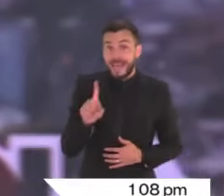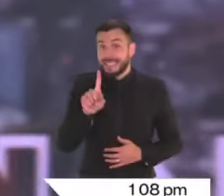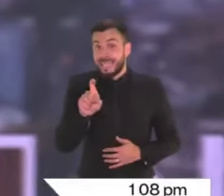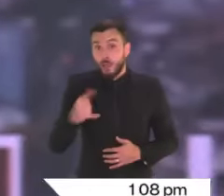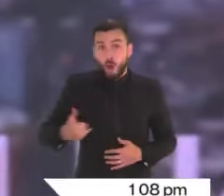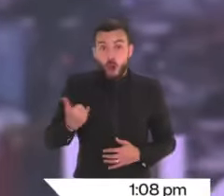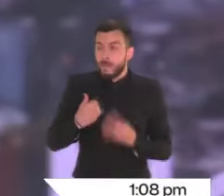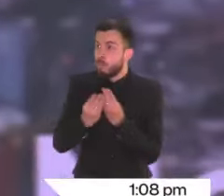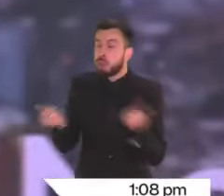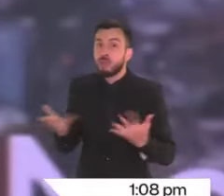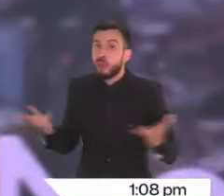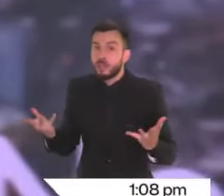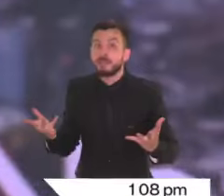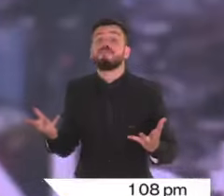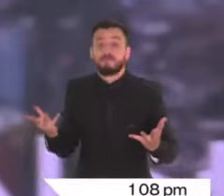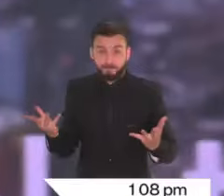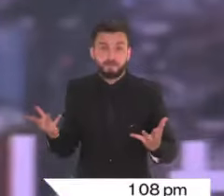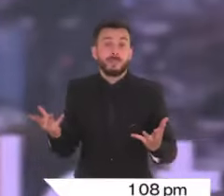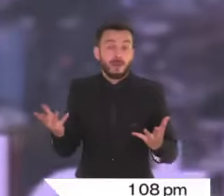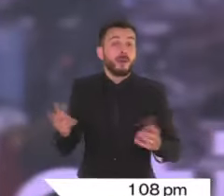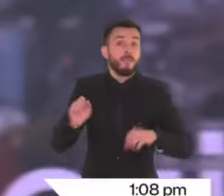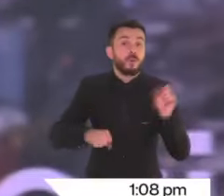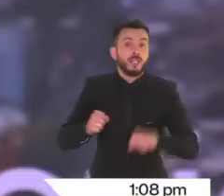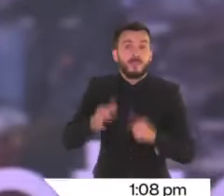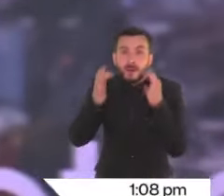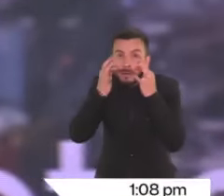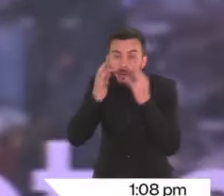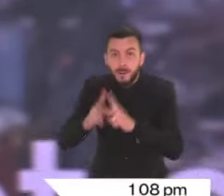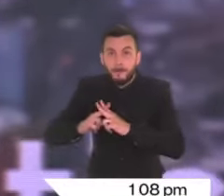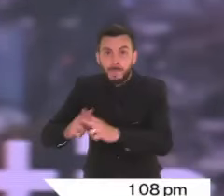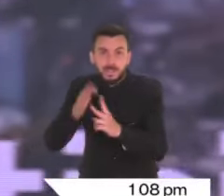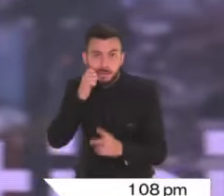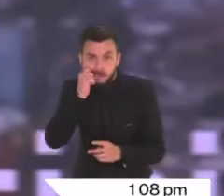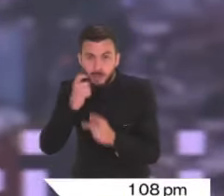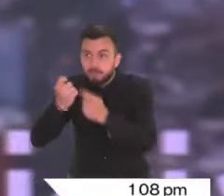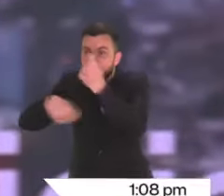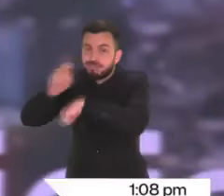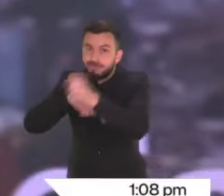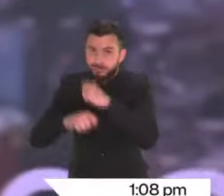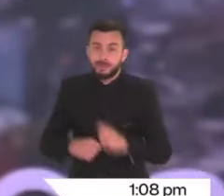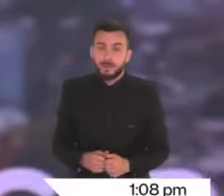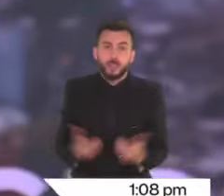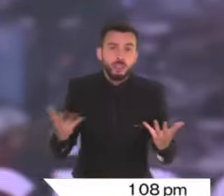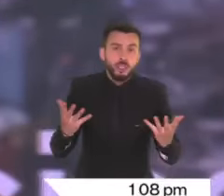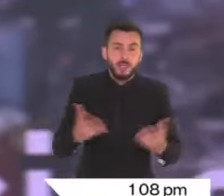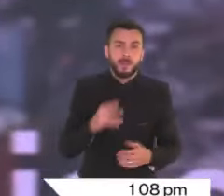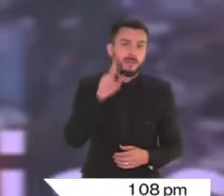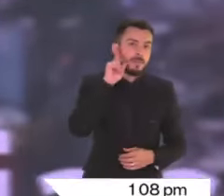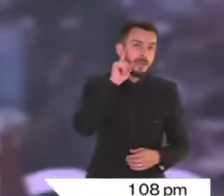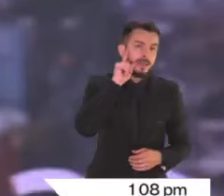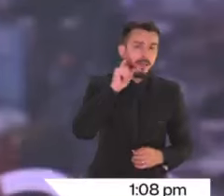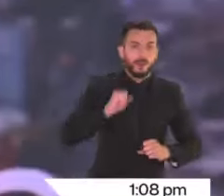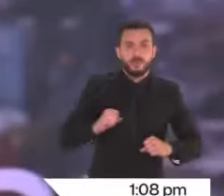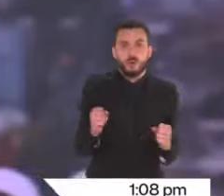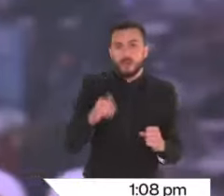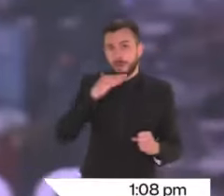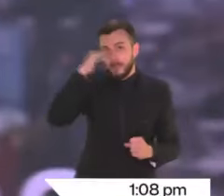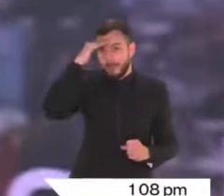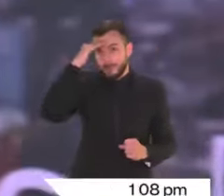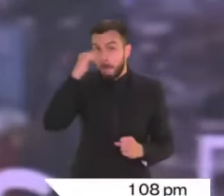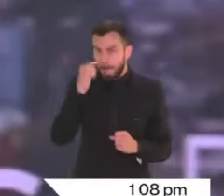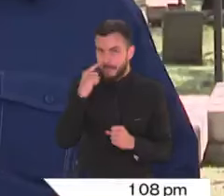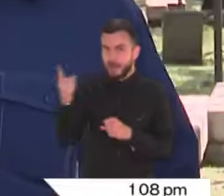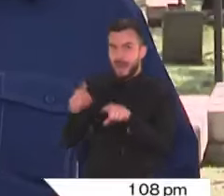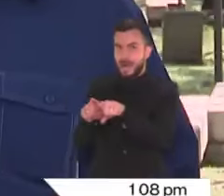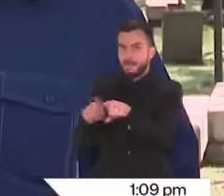de personas. Son mujeres de Bogotá, Ibagué, Cúcuta, Pereira y Medellín. En la capital antioqueña hablamos con el hermano de una